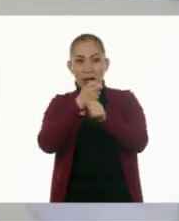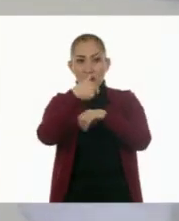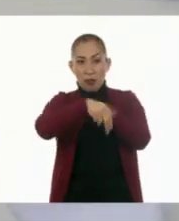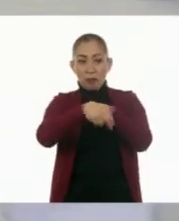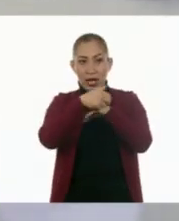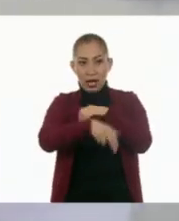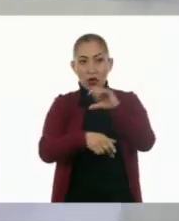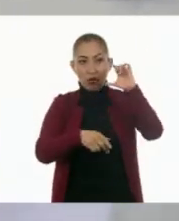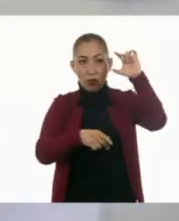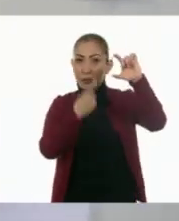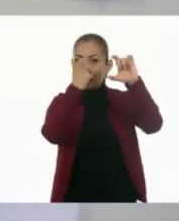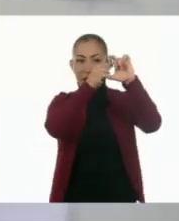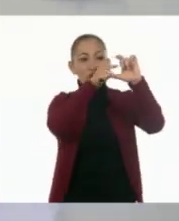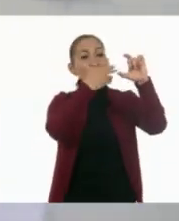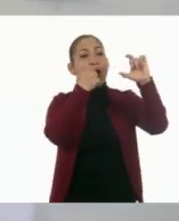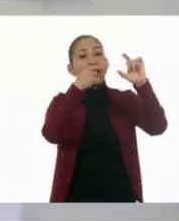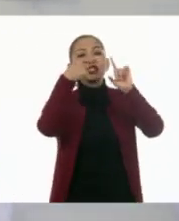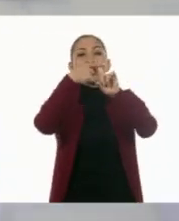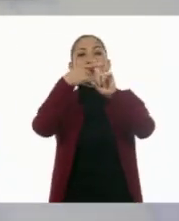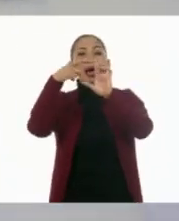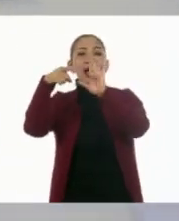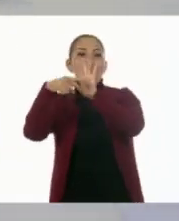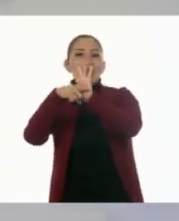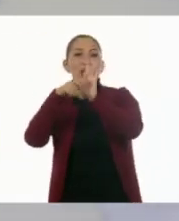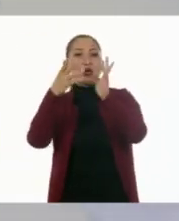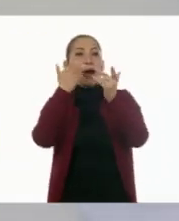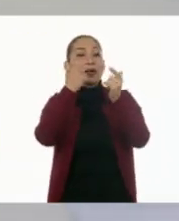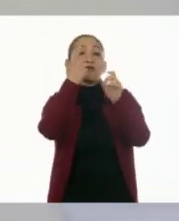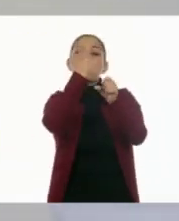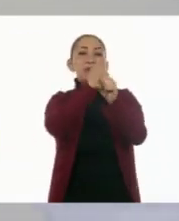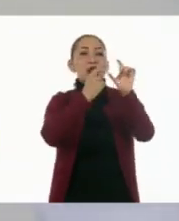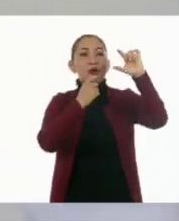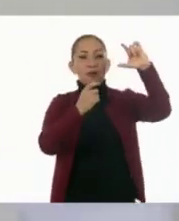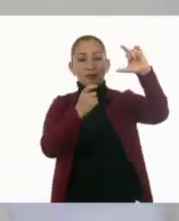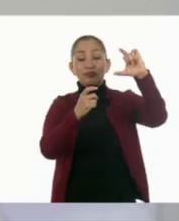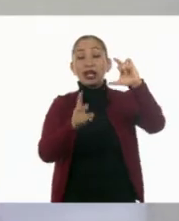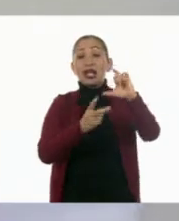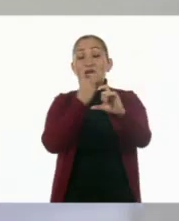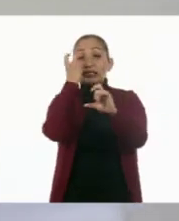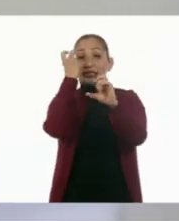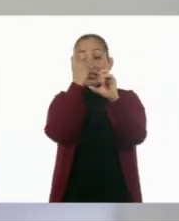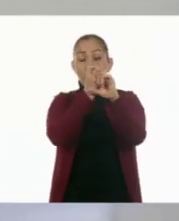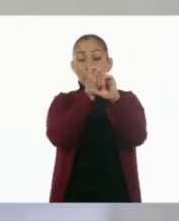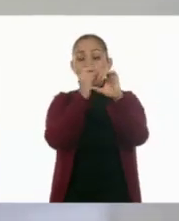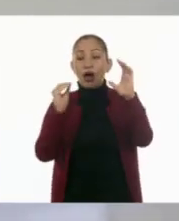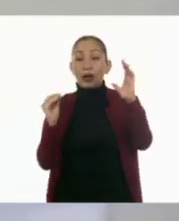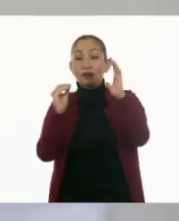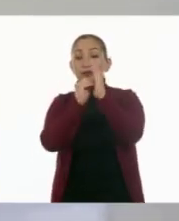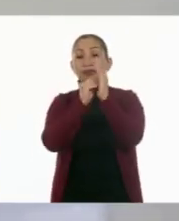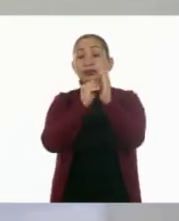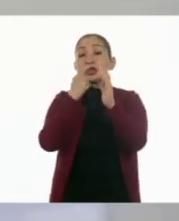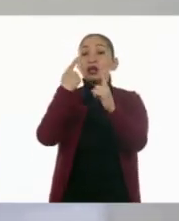bien. Eso sí les lo pudieron haber deducido. Y el segundo ya es donde le vamos a